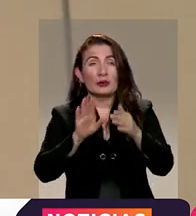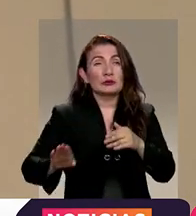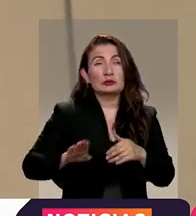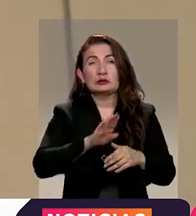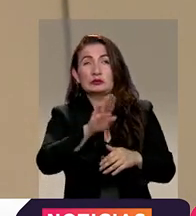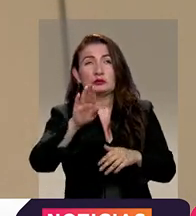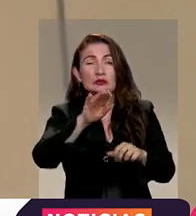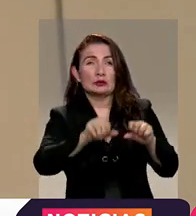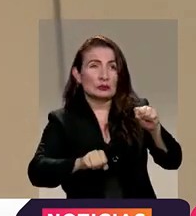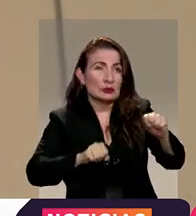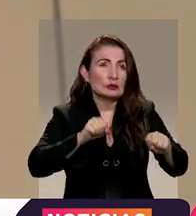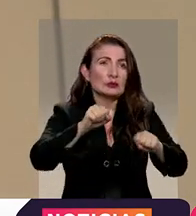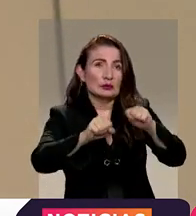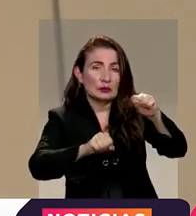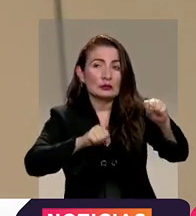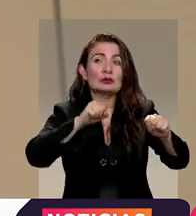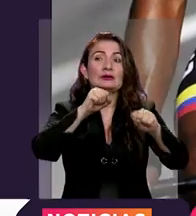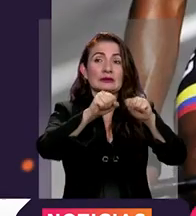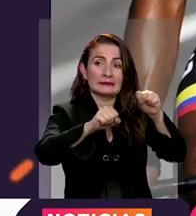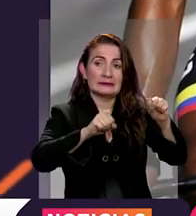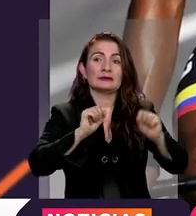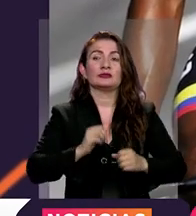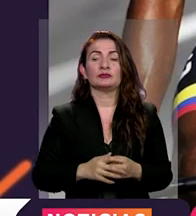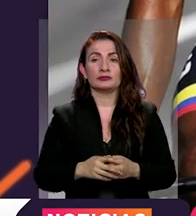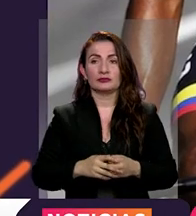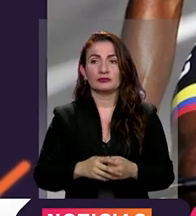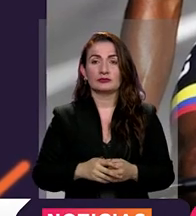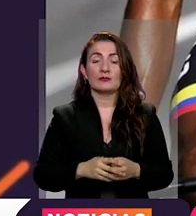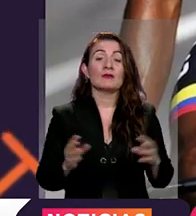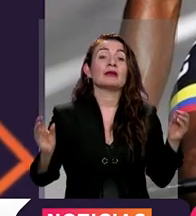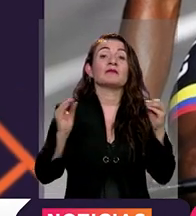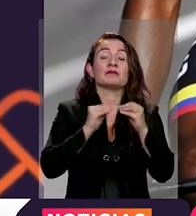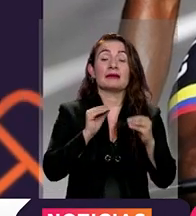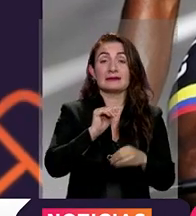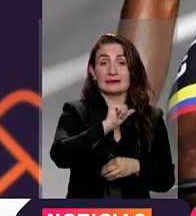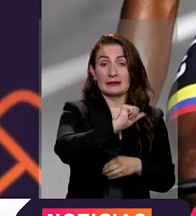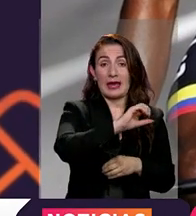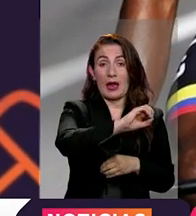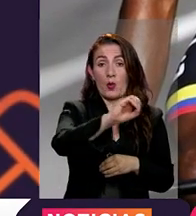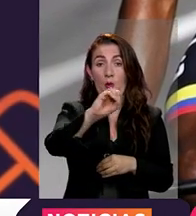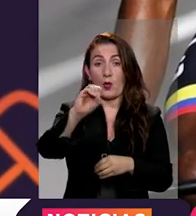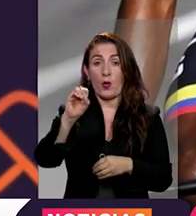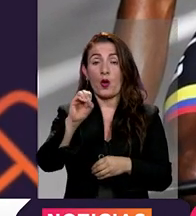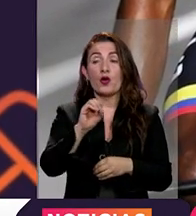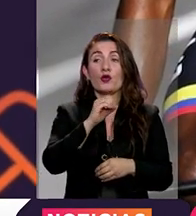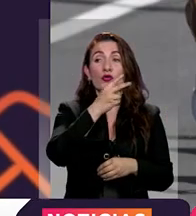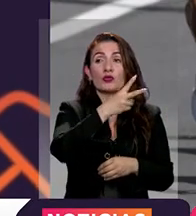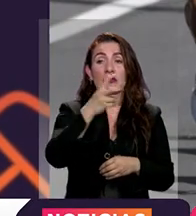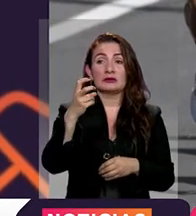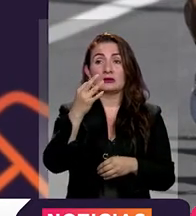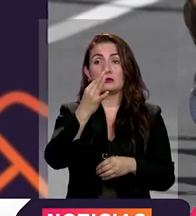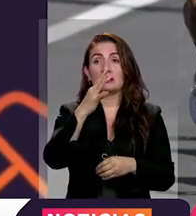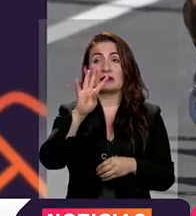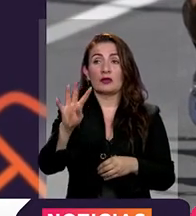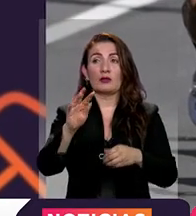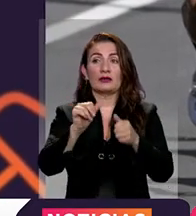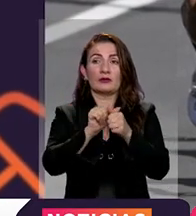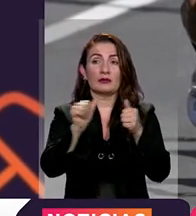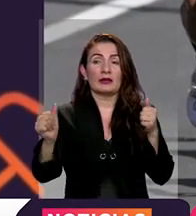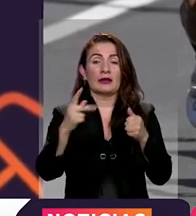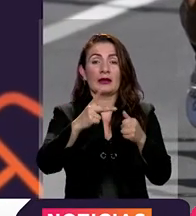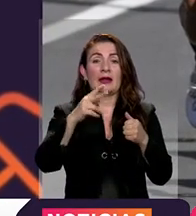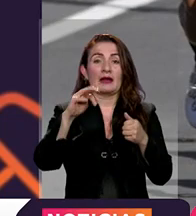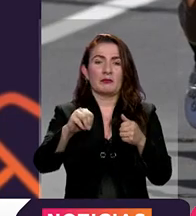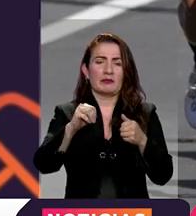entonces normalmente sobre el papel nos viene muy bien. La carrera en ruta masculina tiene un recorrido de 234 kilómetros con un desnivel